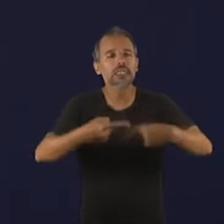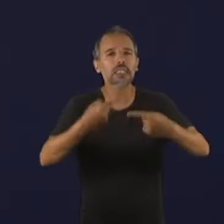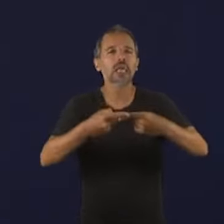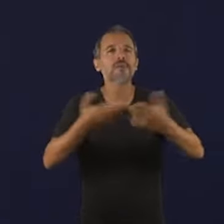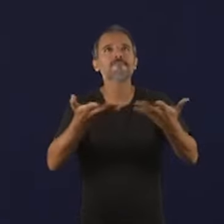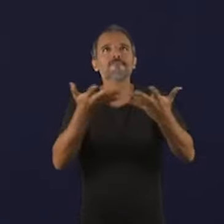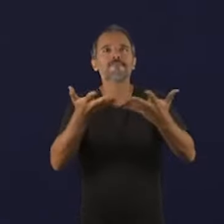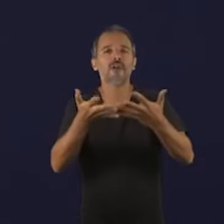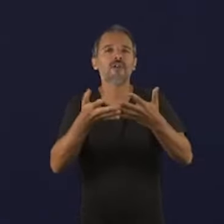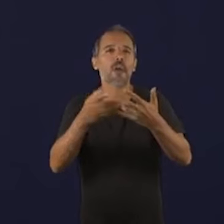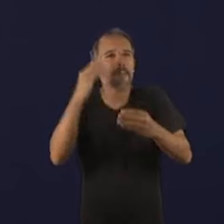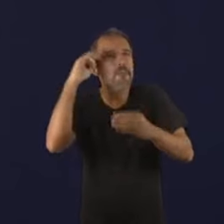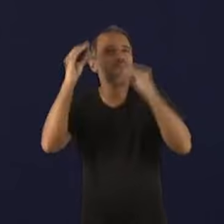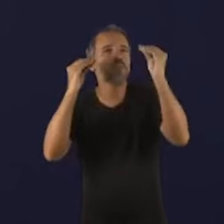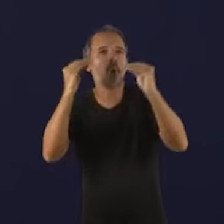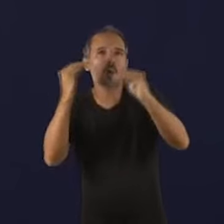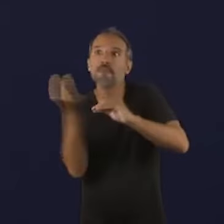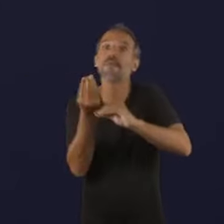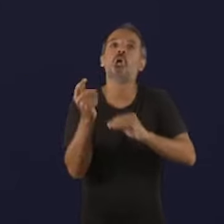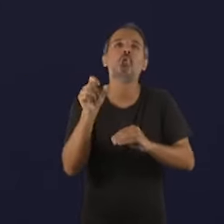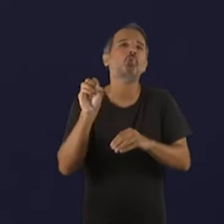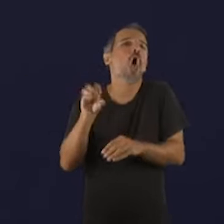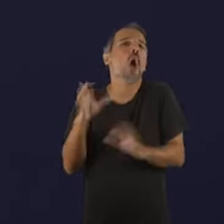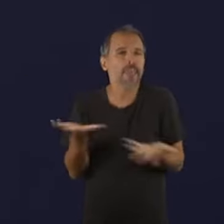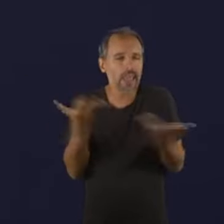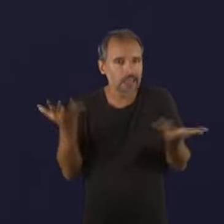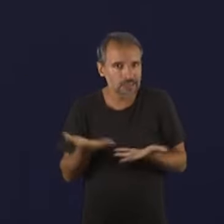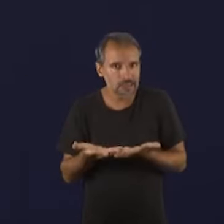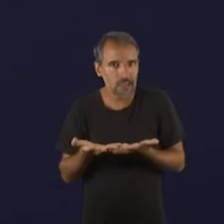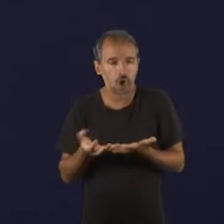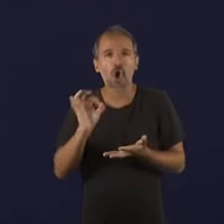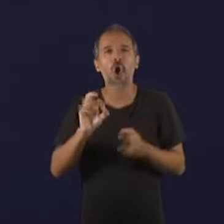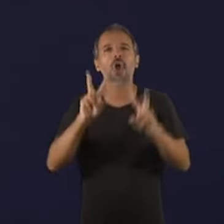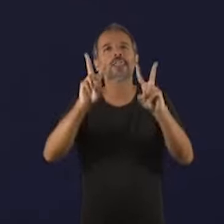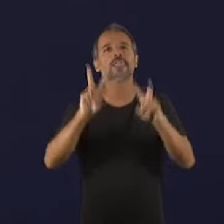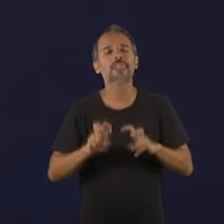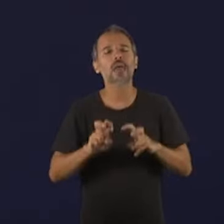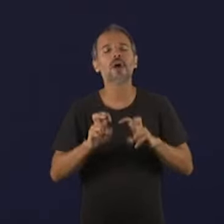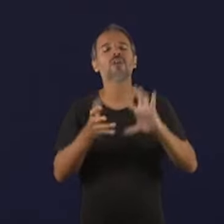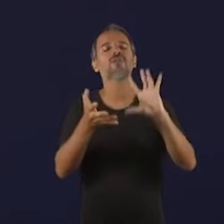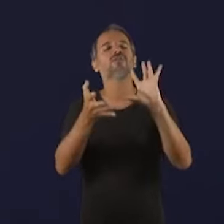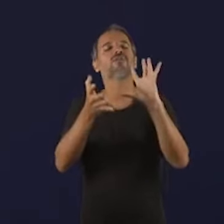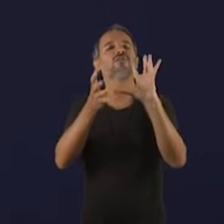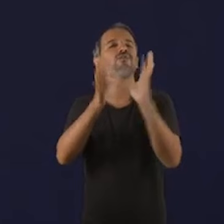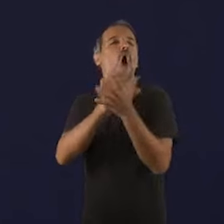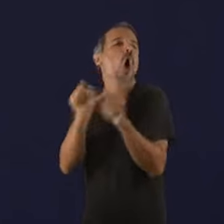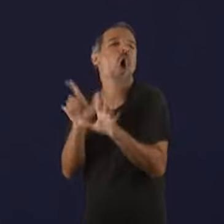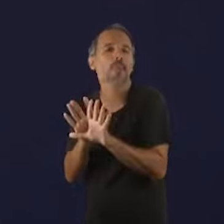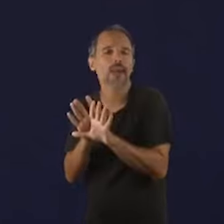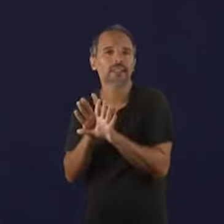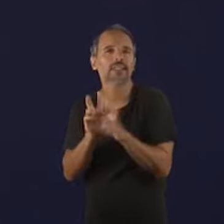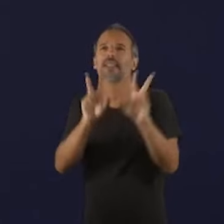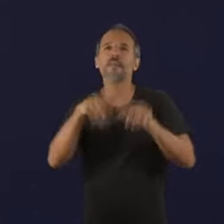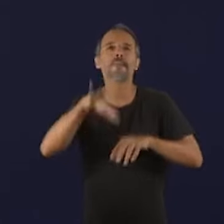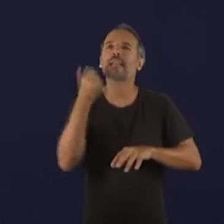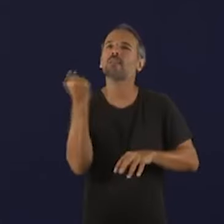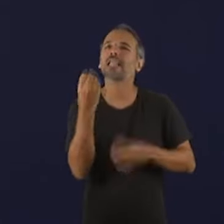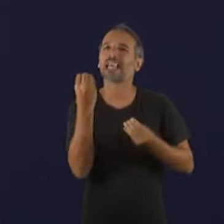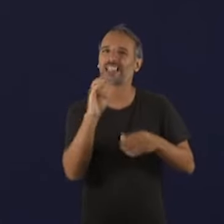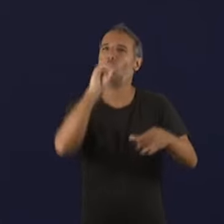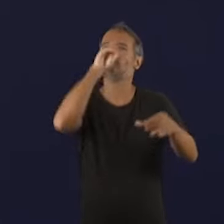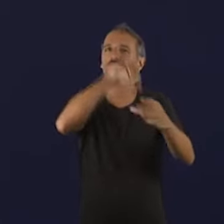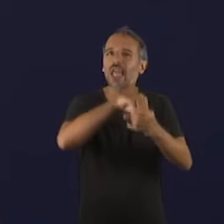sigue más preocupada por nombres y por si se quiere formas que por contenido y por esencia lo